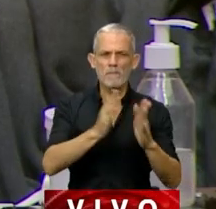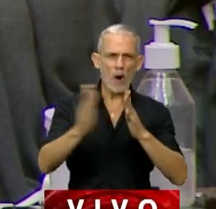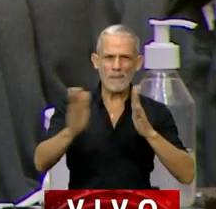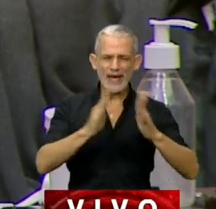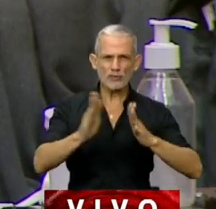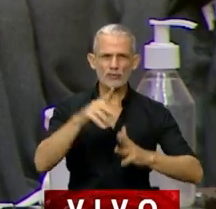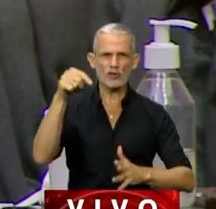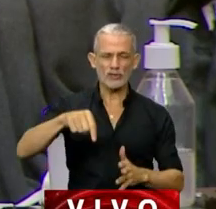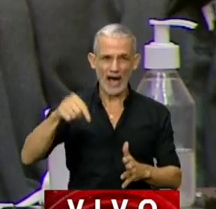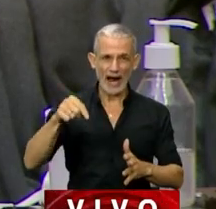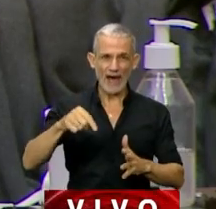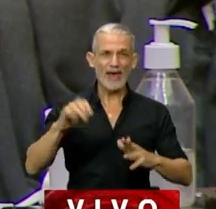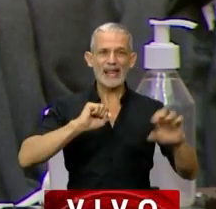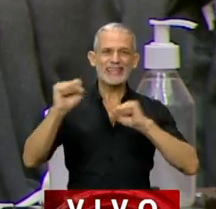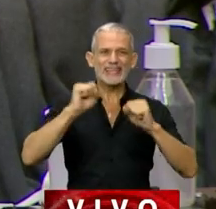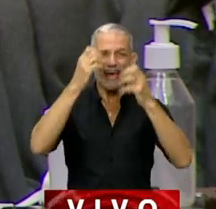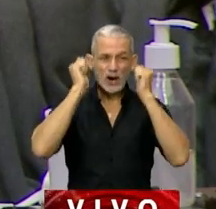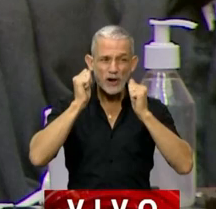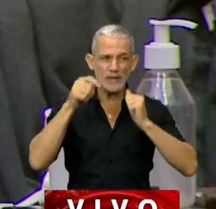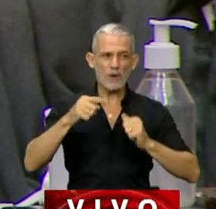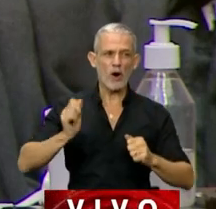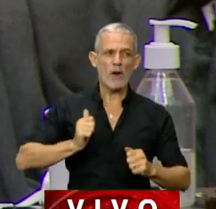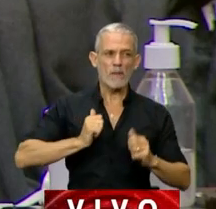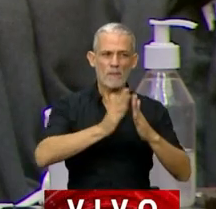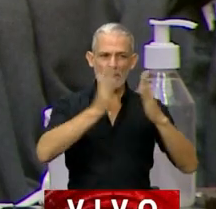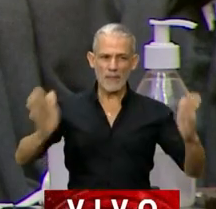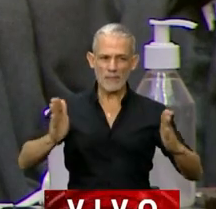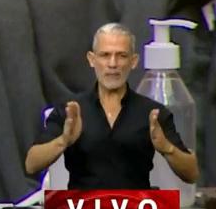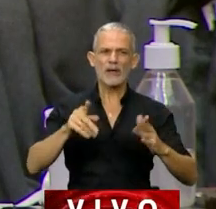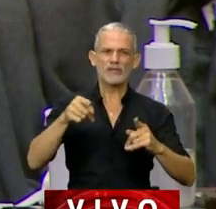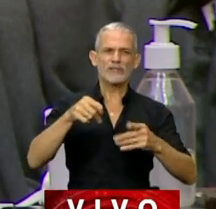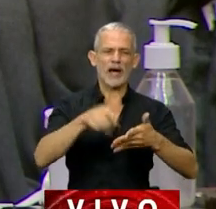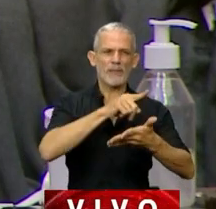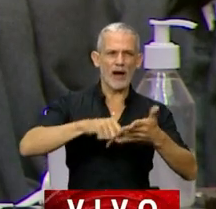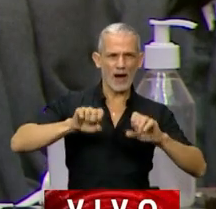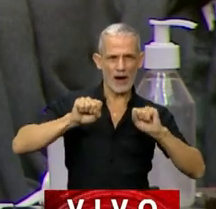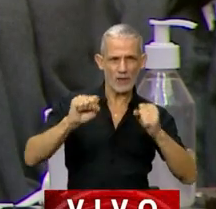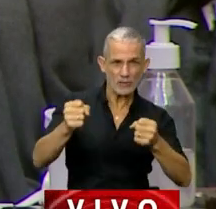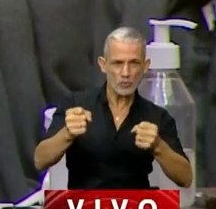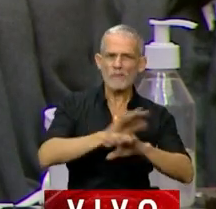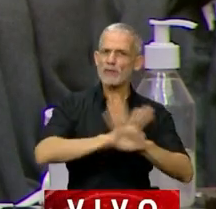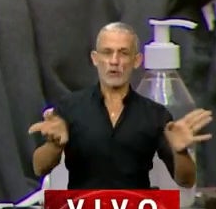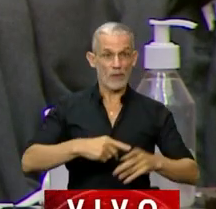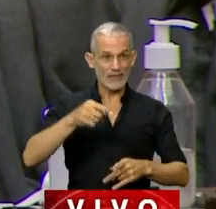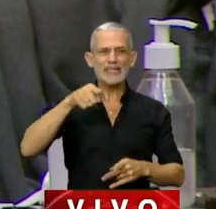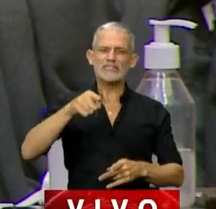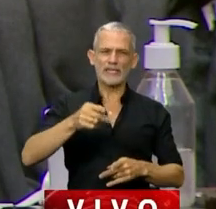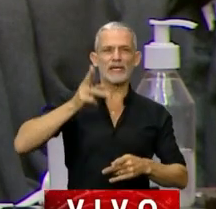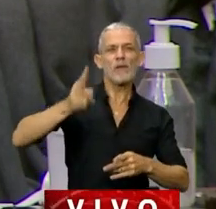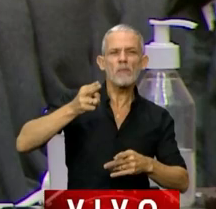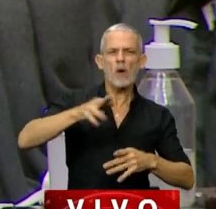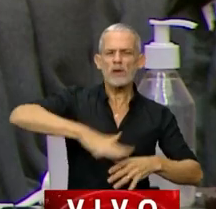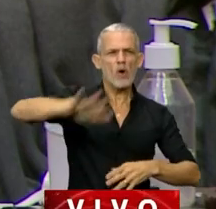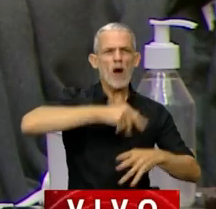nuestro país fueron cuando el terrorismo de Estado suprimió las garantías constitucionales, declaró el estado de